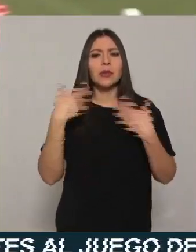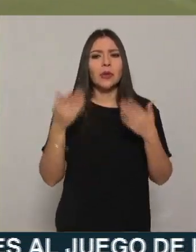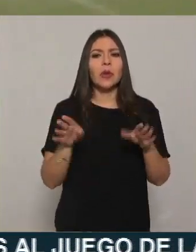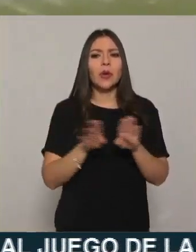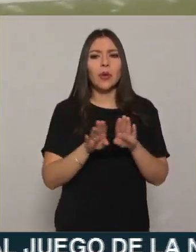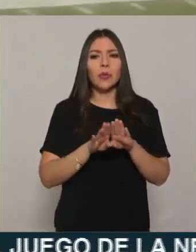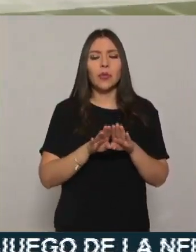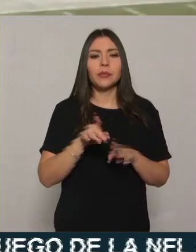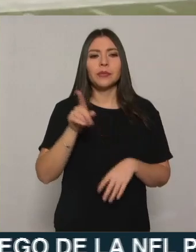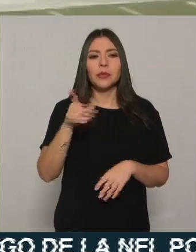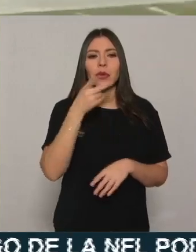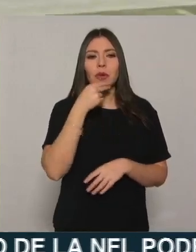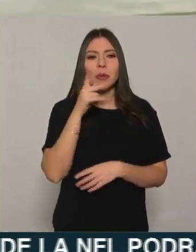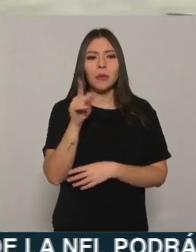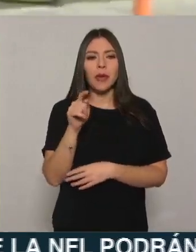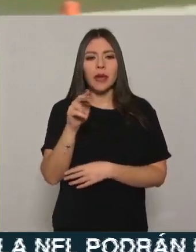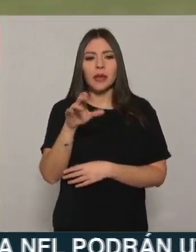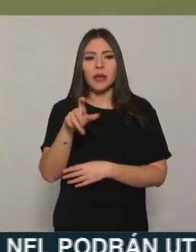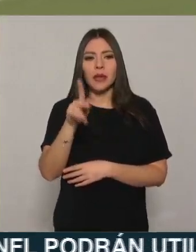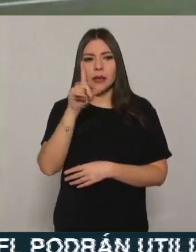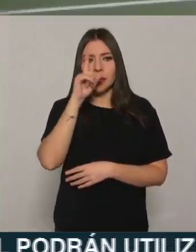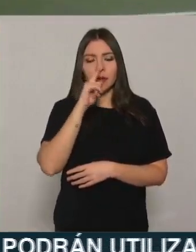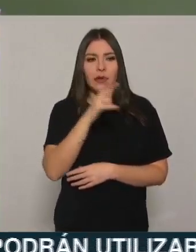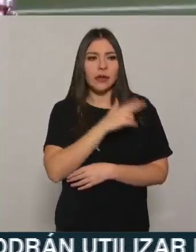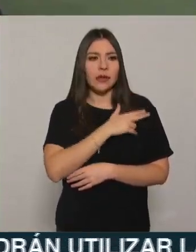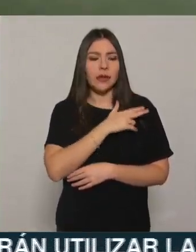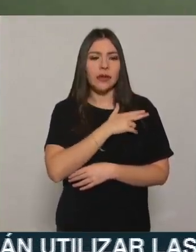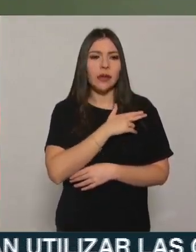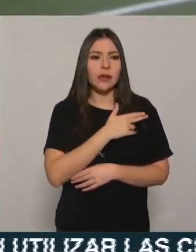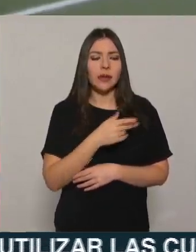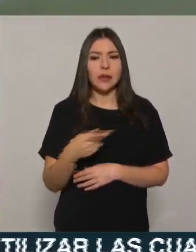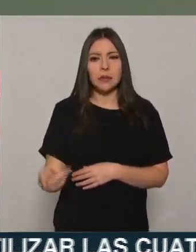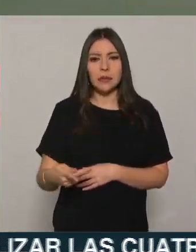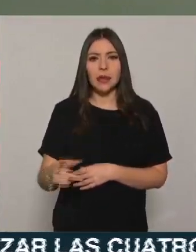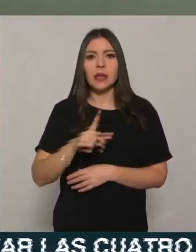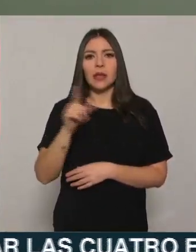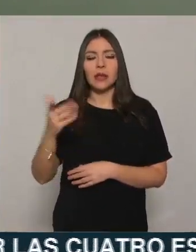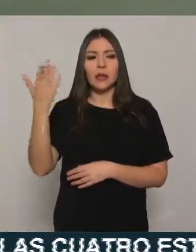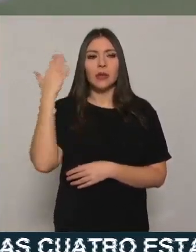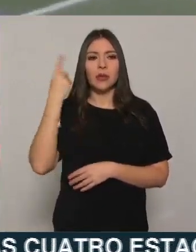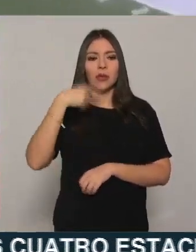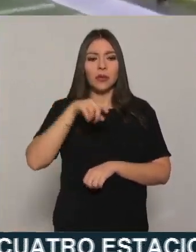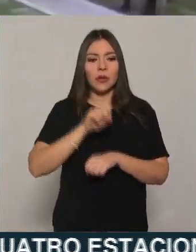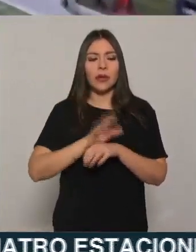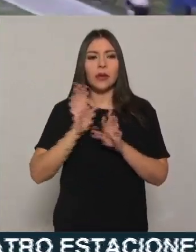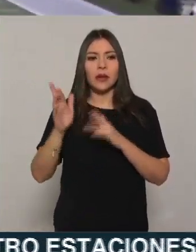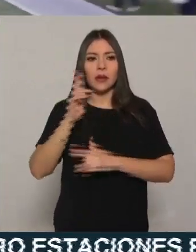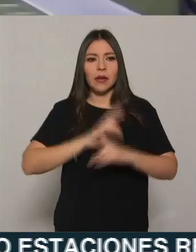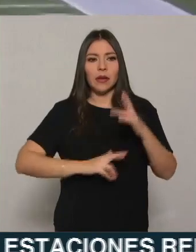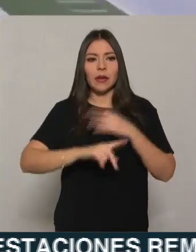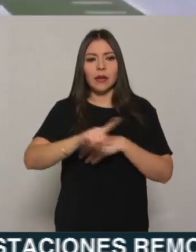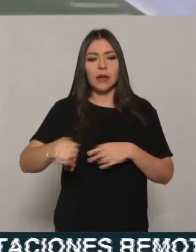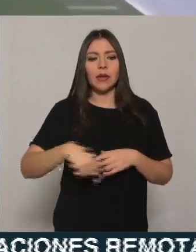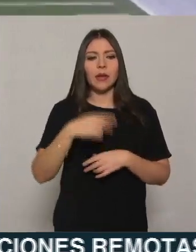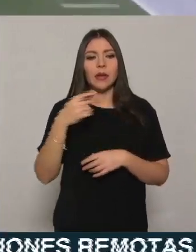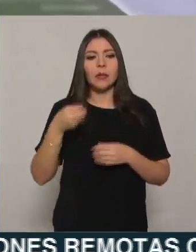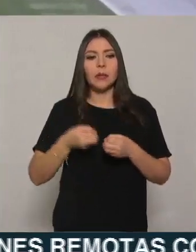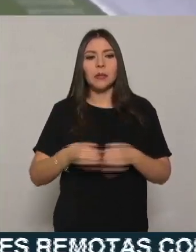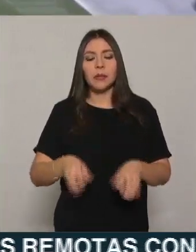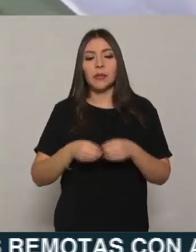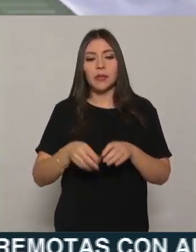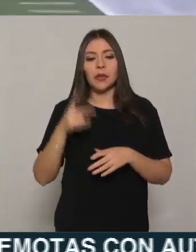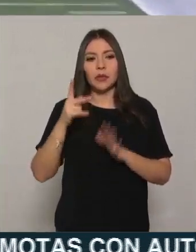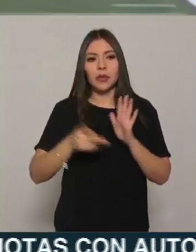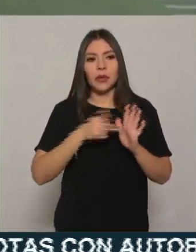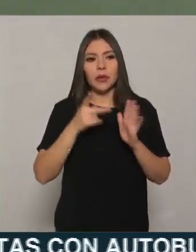en la rodilla marginó a Patrick Mahomes por 2 juegos, pero regresó la semana pasada, en donde los Chiefs perdieron como visitantes ante